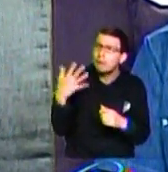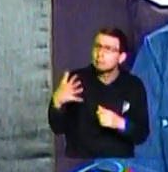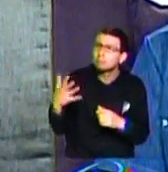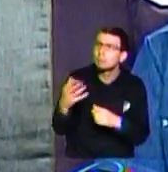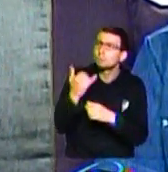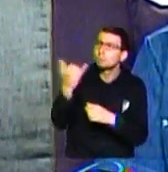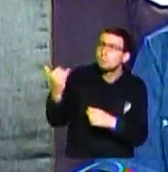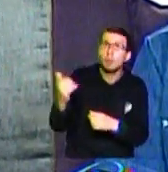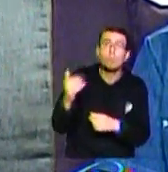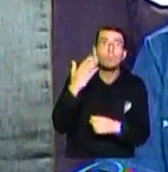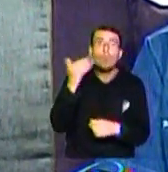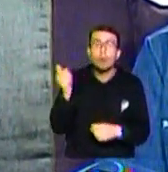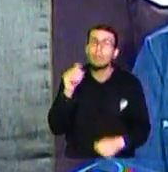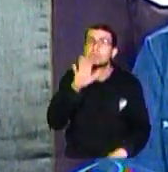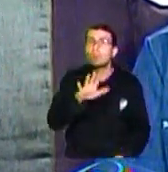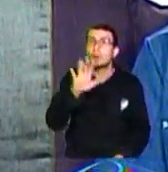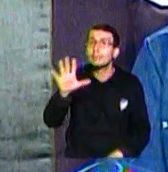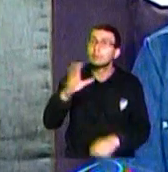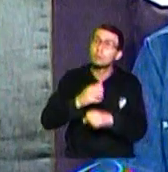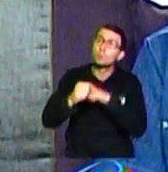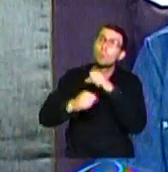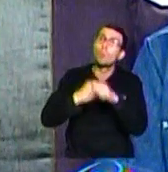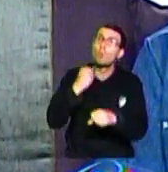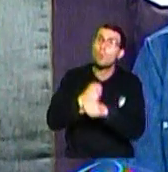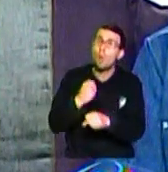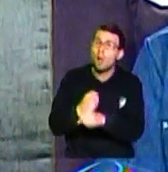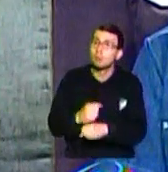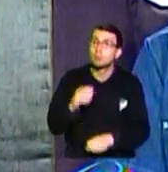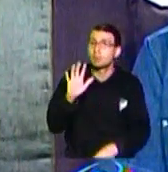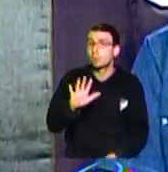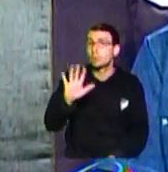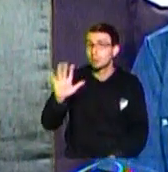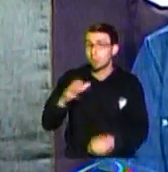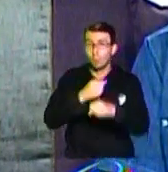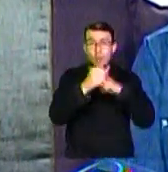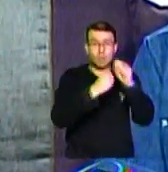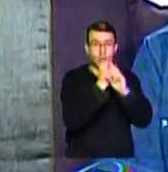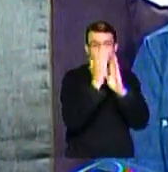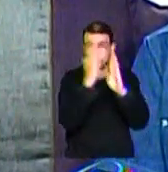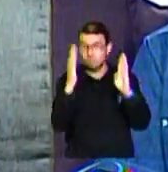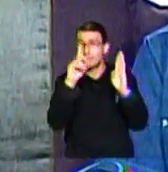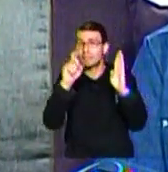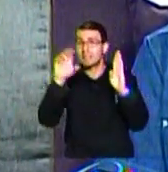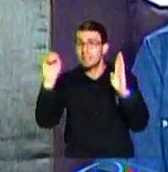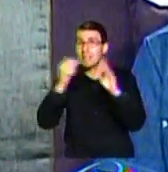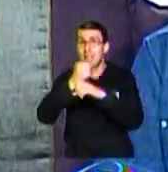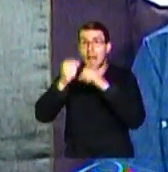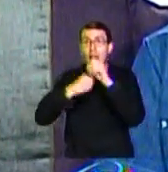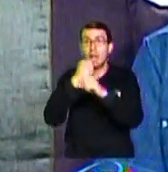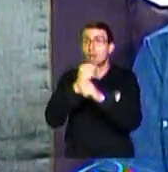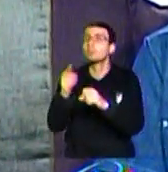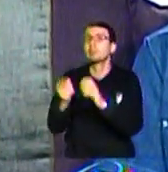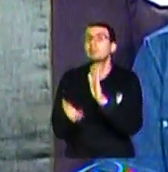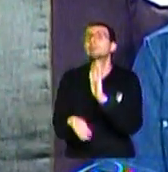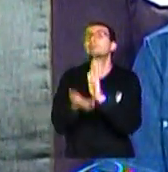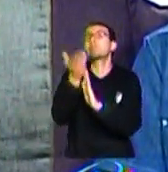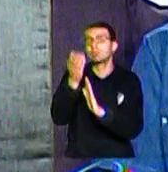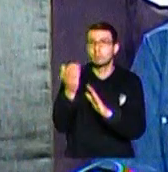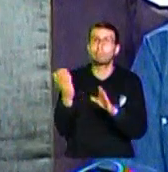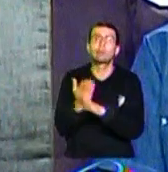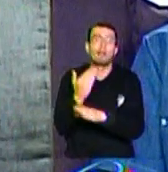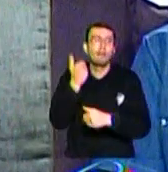de 55 años, ese es el rango de la mujer de 55 a 60, estamos experimentando un aumento de la patología cervical, o